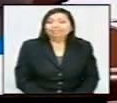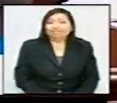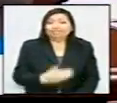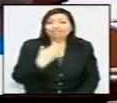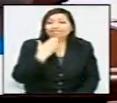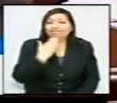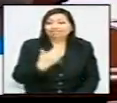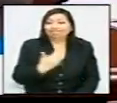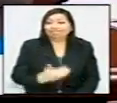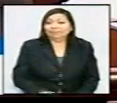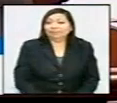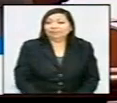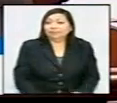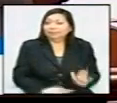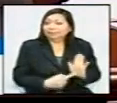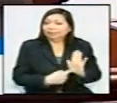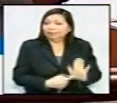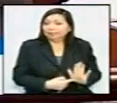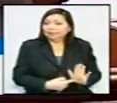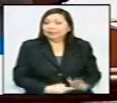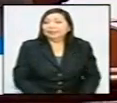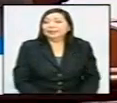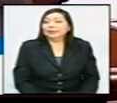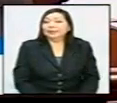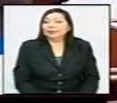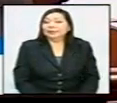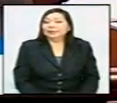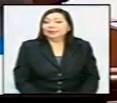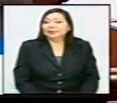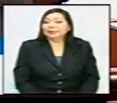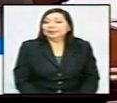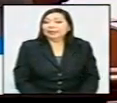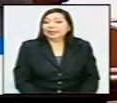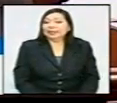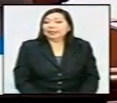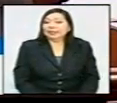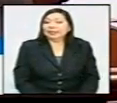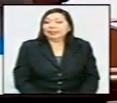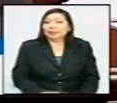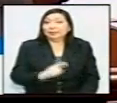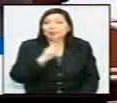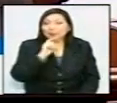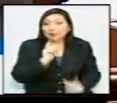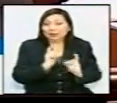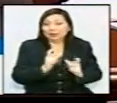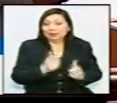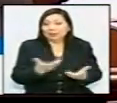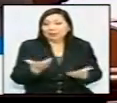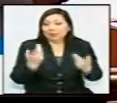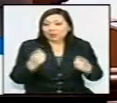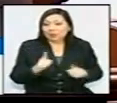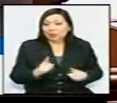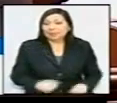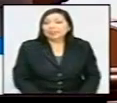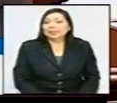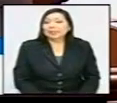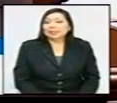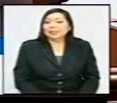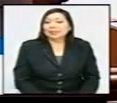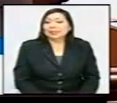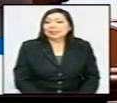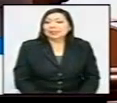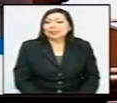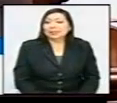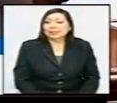Agradecemos la presentación de la congresista Yesenia Ponce y, acuerdo a la solicitud de